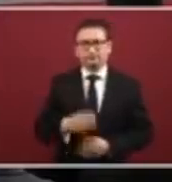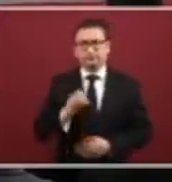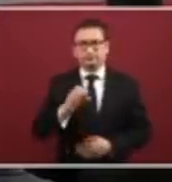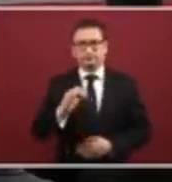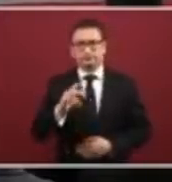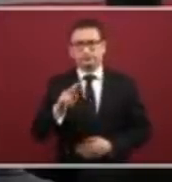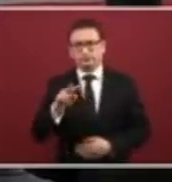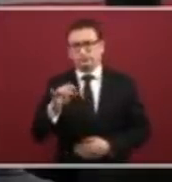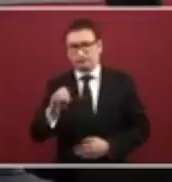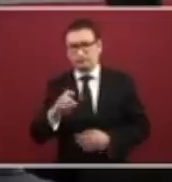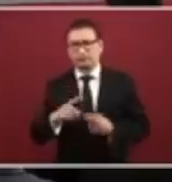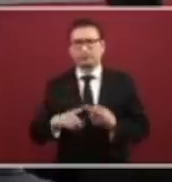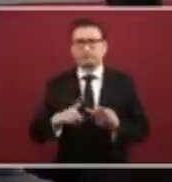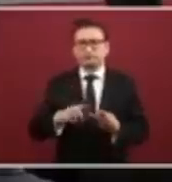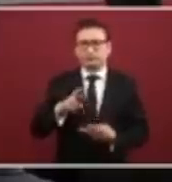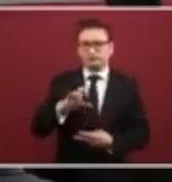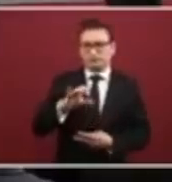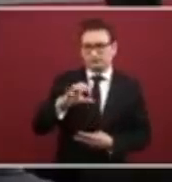y a Rocío